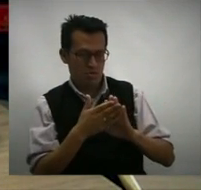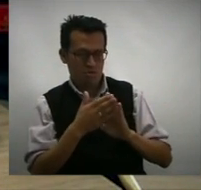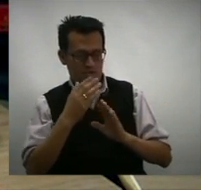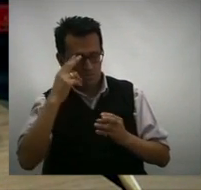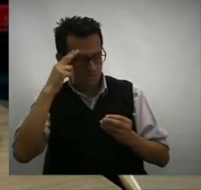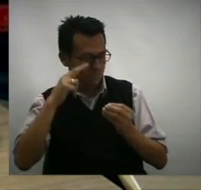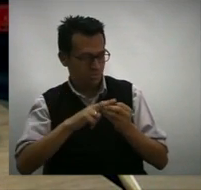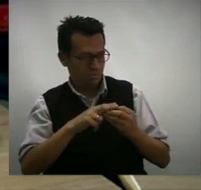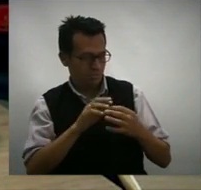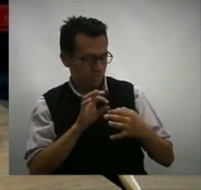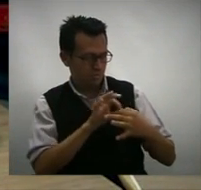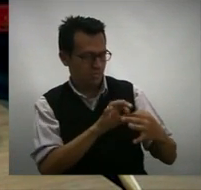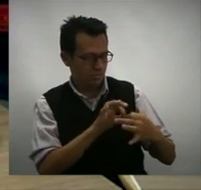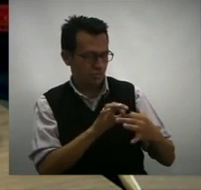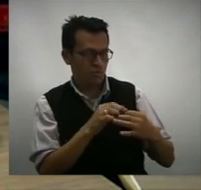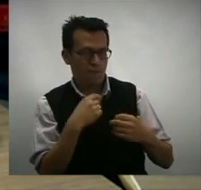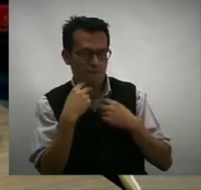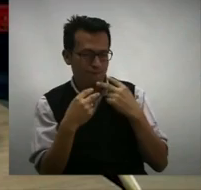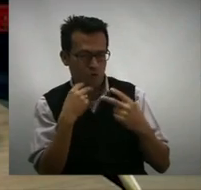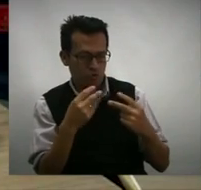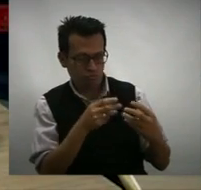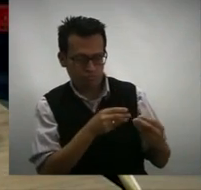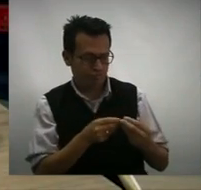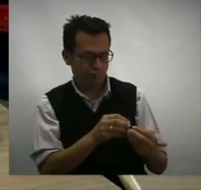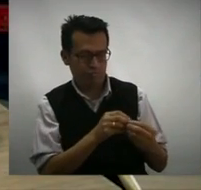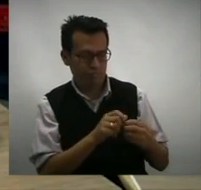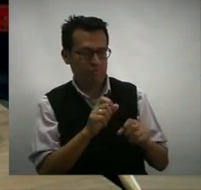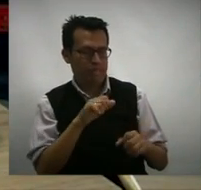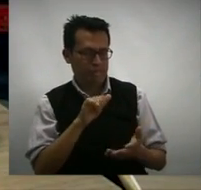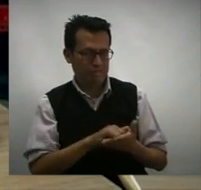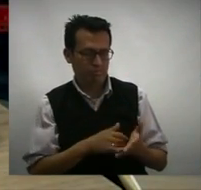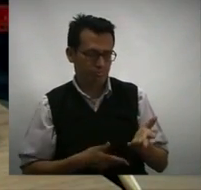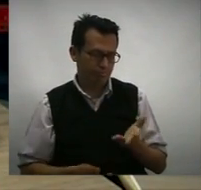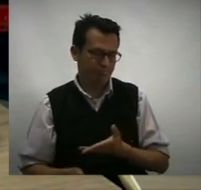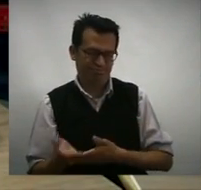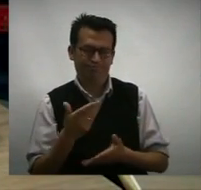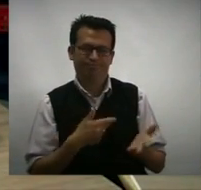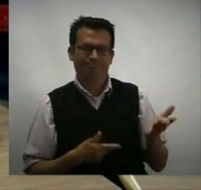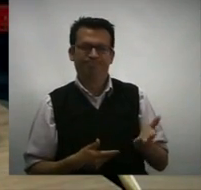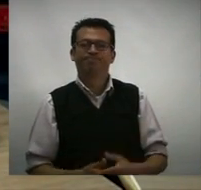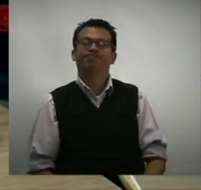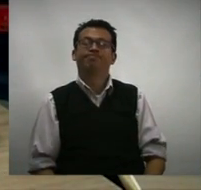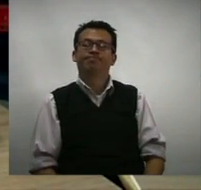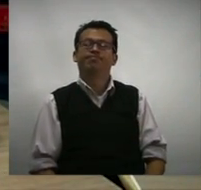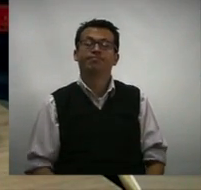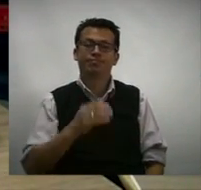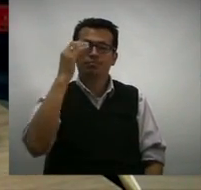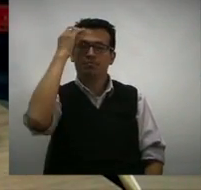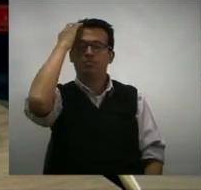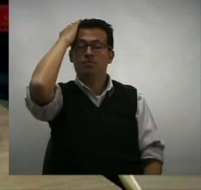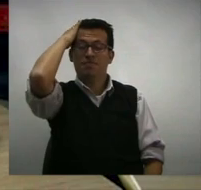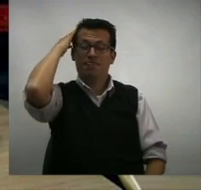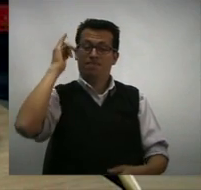comunión voz de varios capaz de inventar y compartir el mito. Esto es de Jean-Luc Nancy. Con la